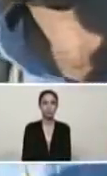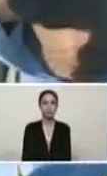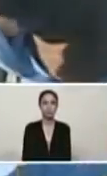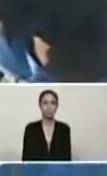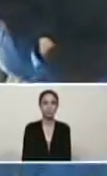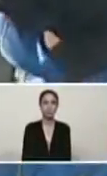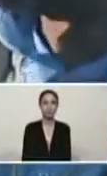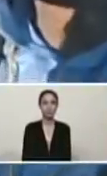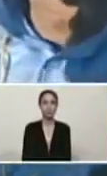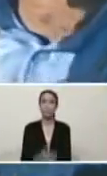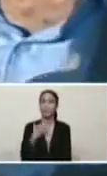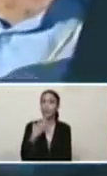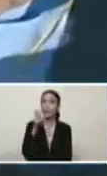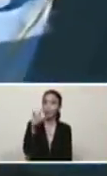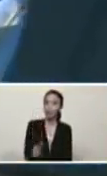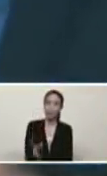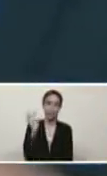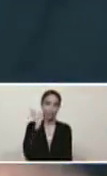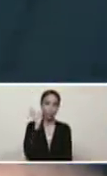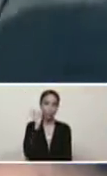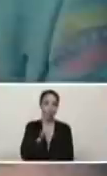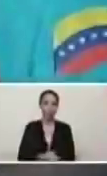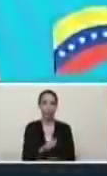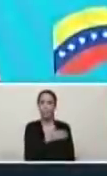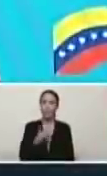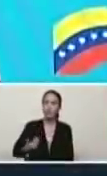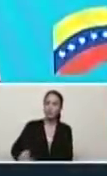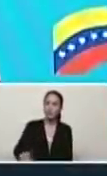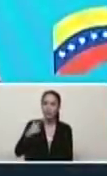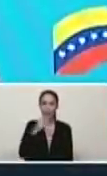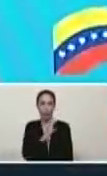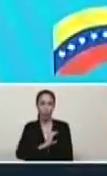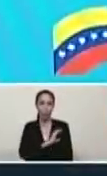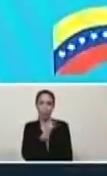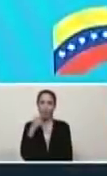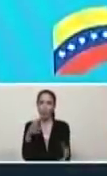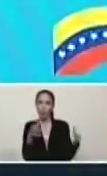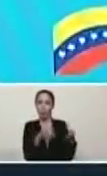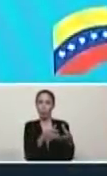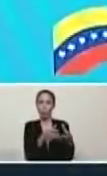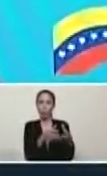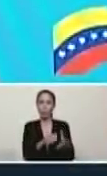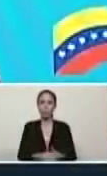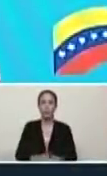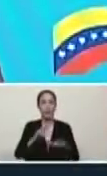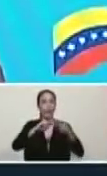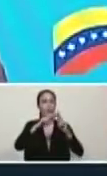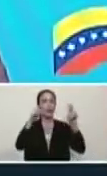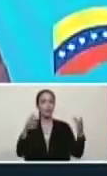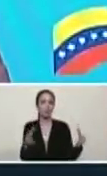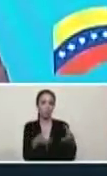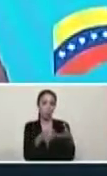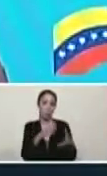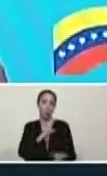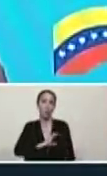Gracias a Socorro Gómez, presidenta del Comité Mundial de la Paz.